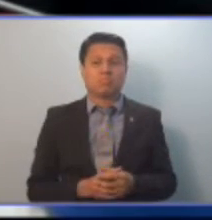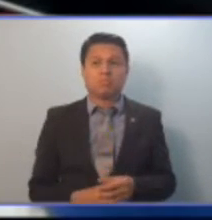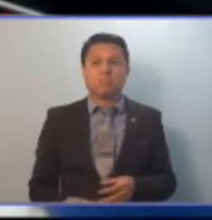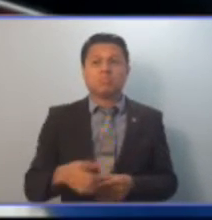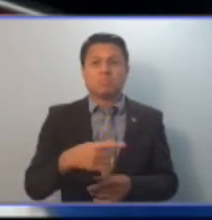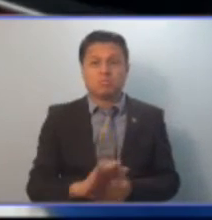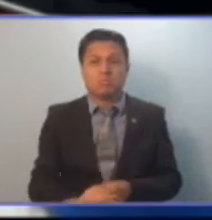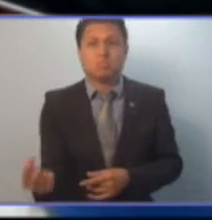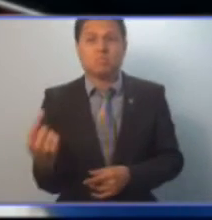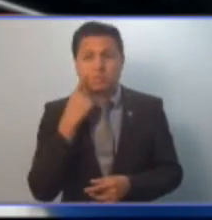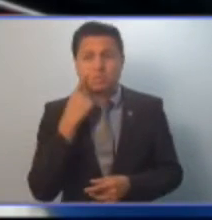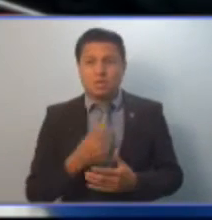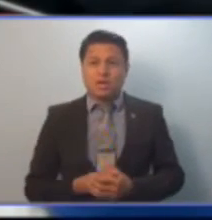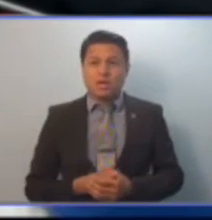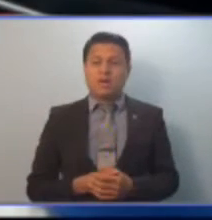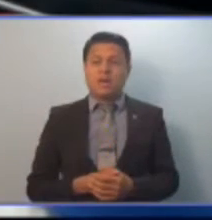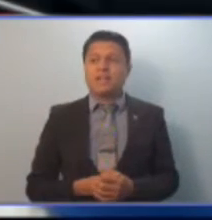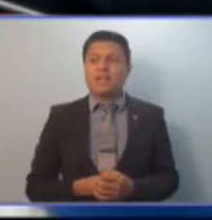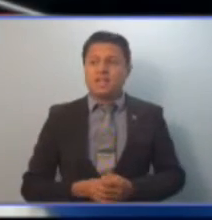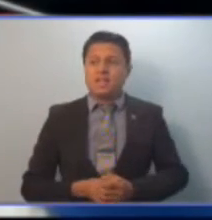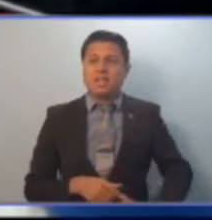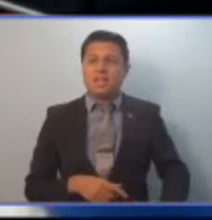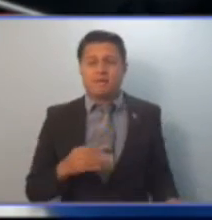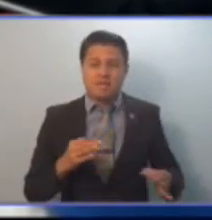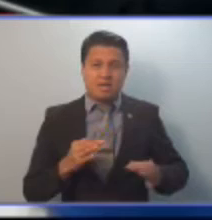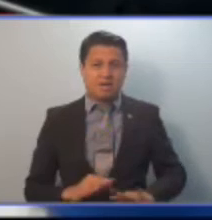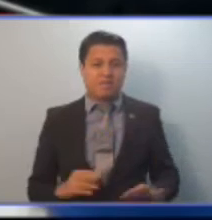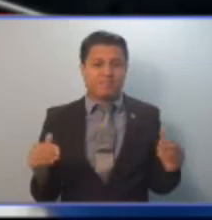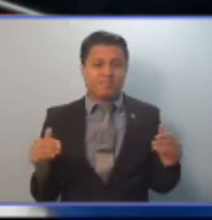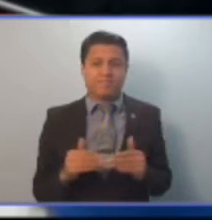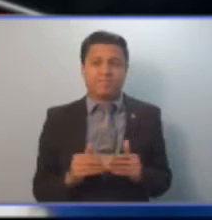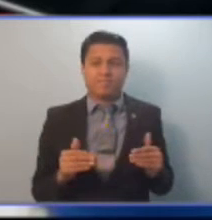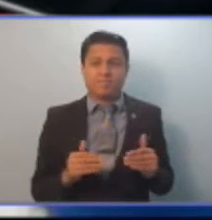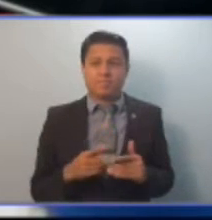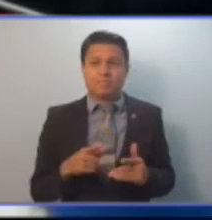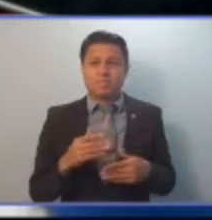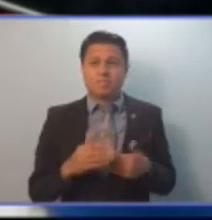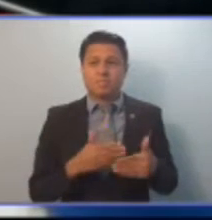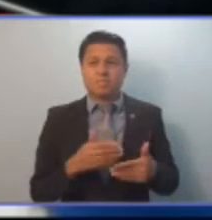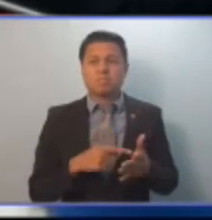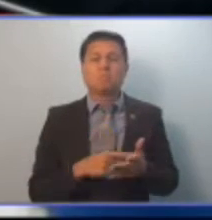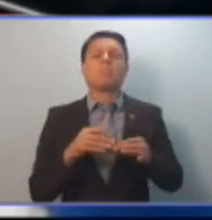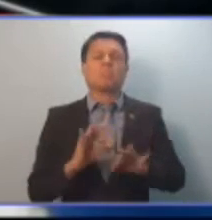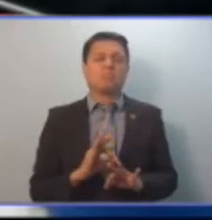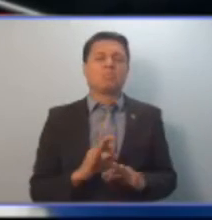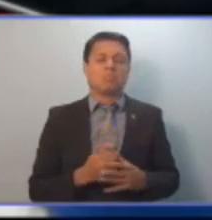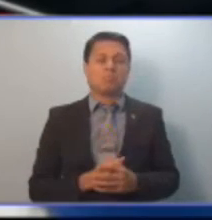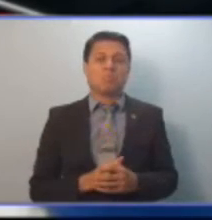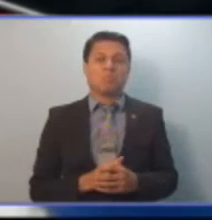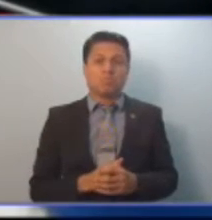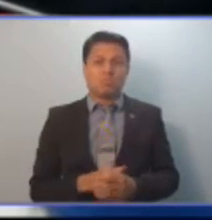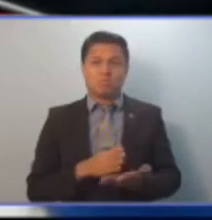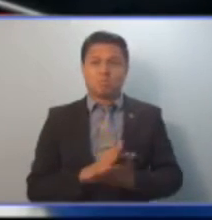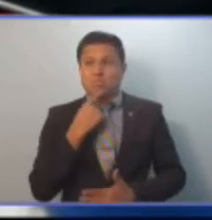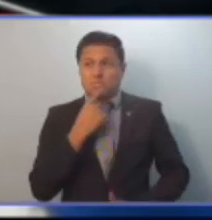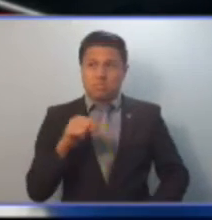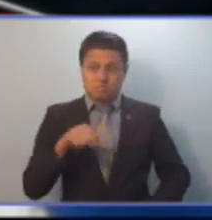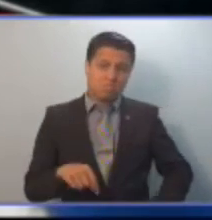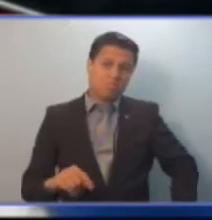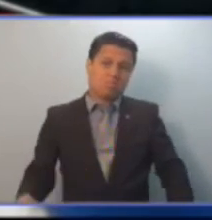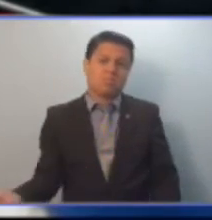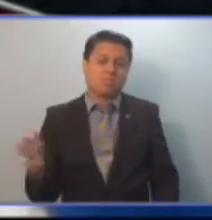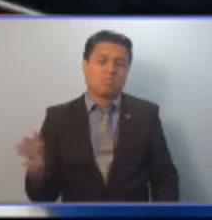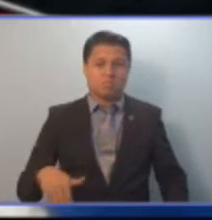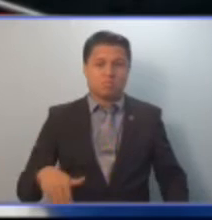ver con concretamente dos procesos de inconstitucionalidad de que esta actual sala